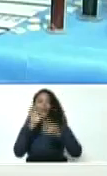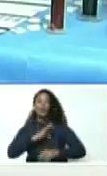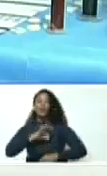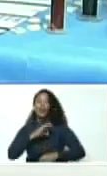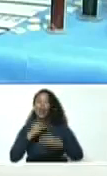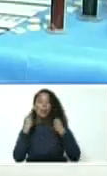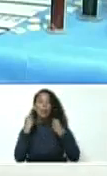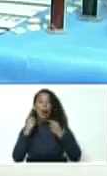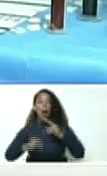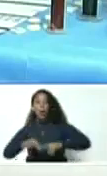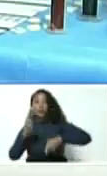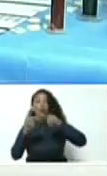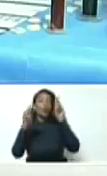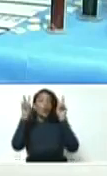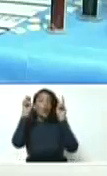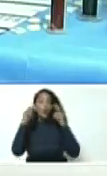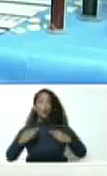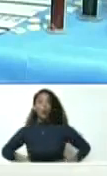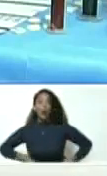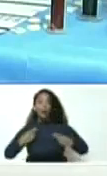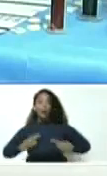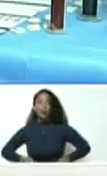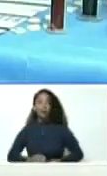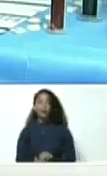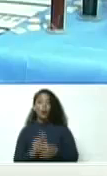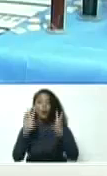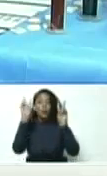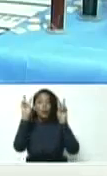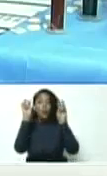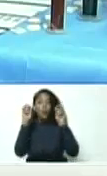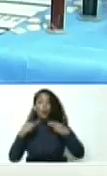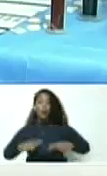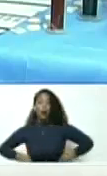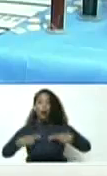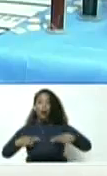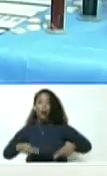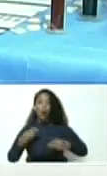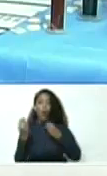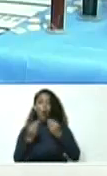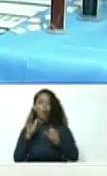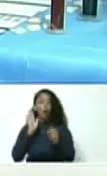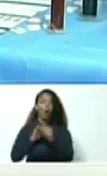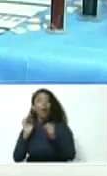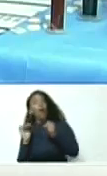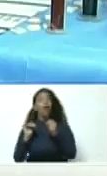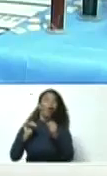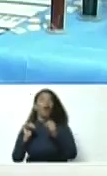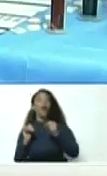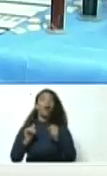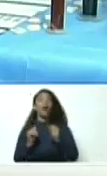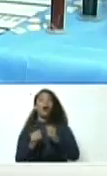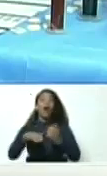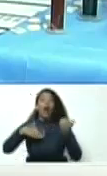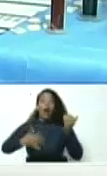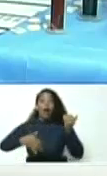para construir una nueva humanidad. Una nueva humanidad, como cantara nuestro gran cantor del pueblo,